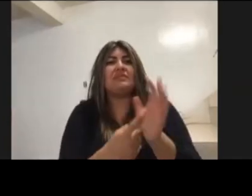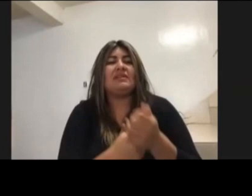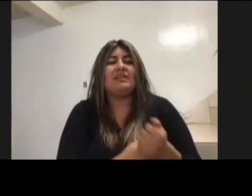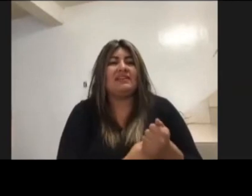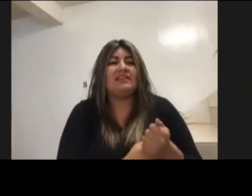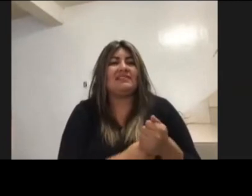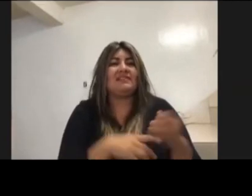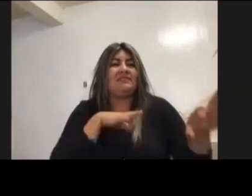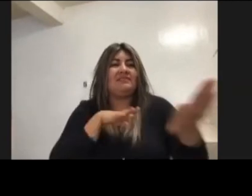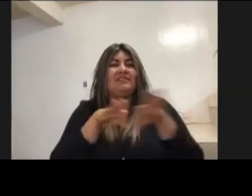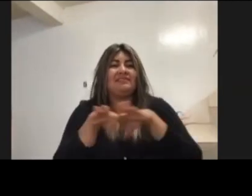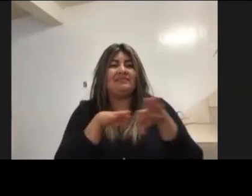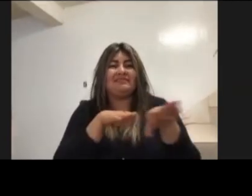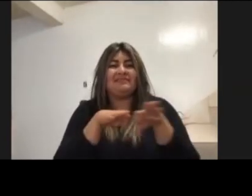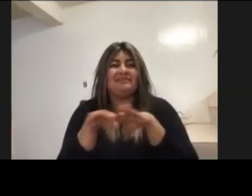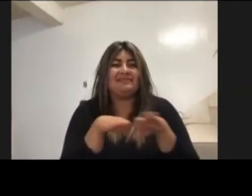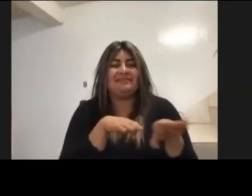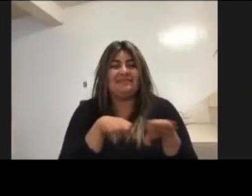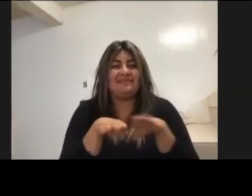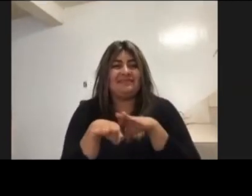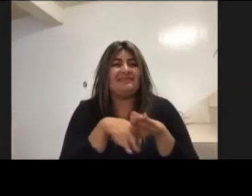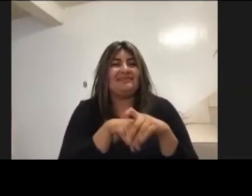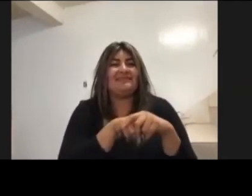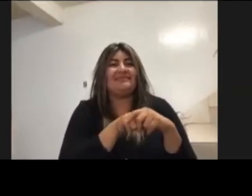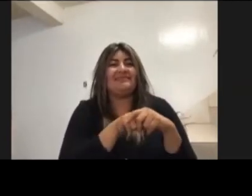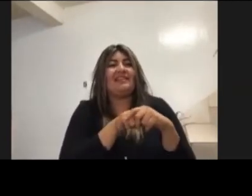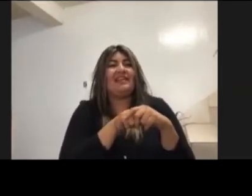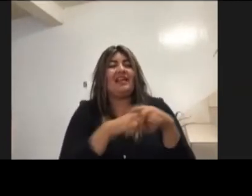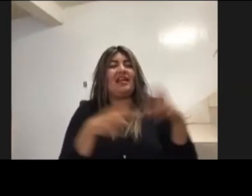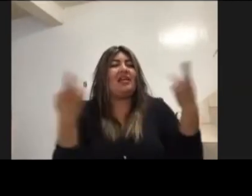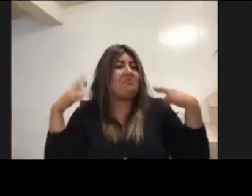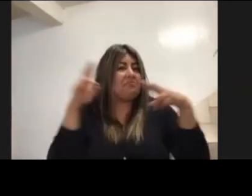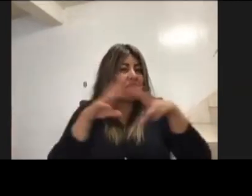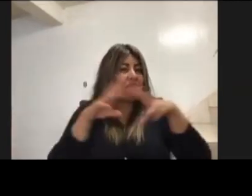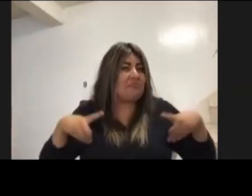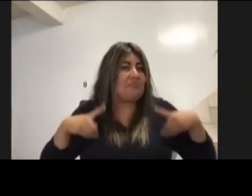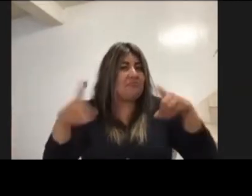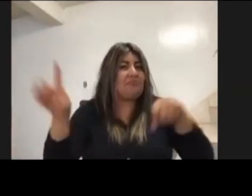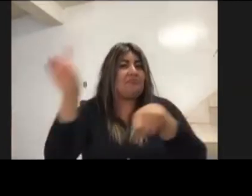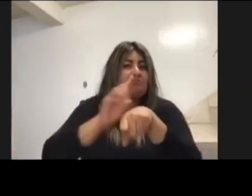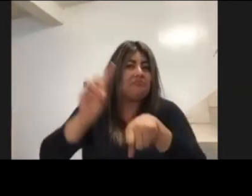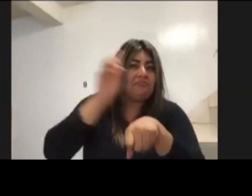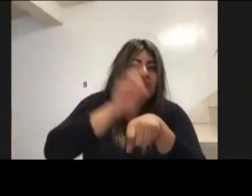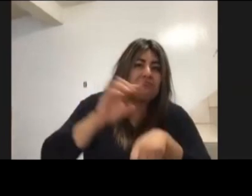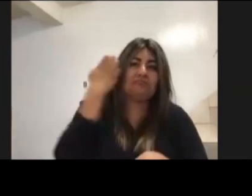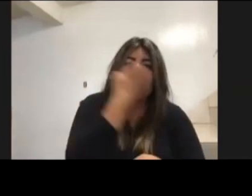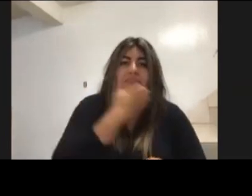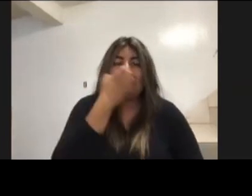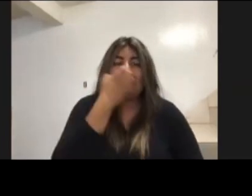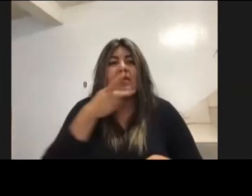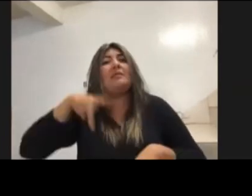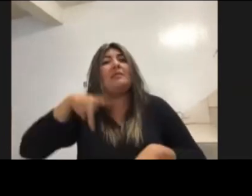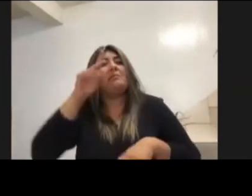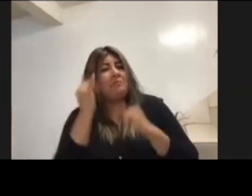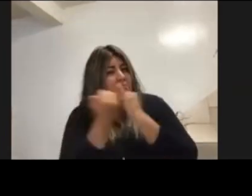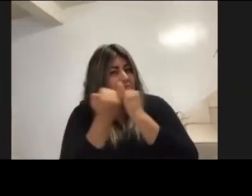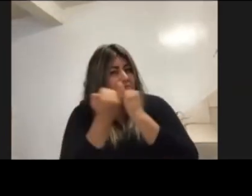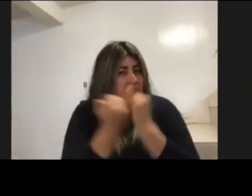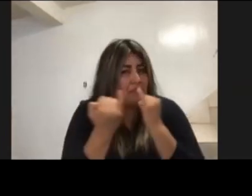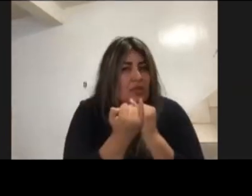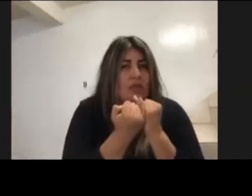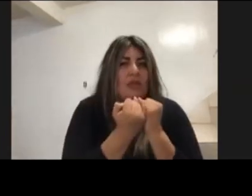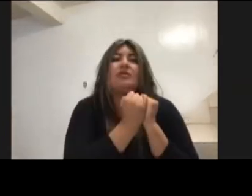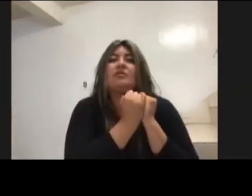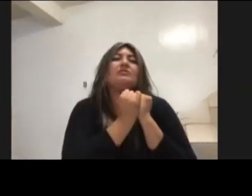de acuerdo a lo que los maestros van dando, pero manejando los ajustes razonables que